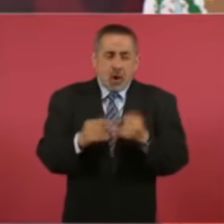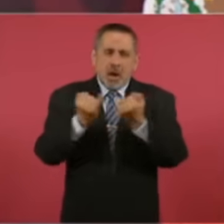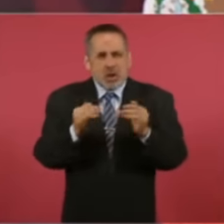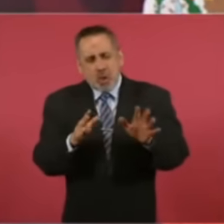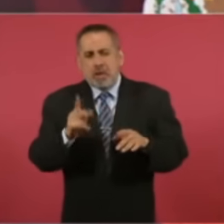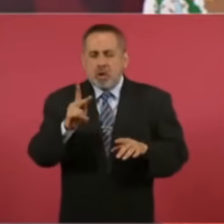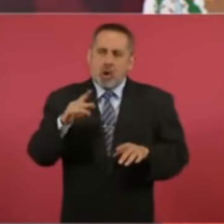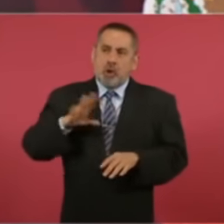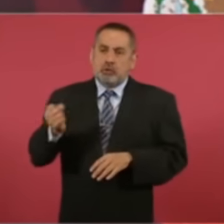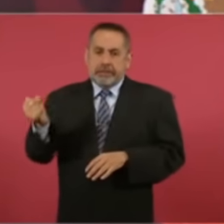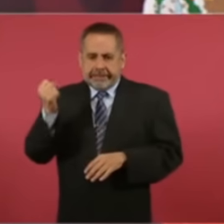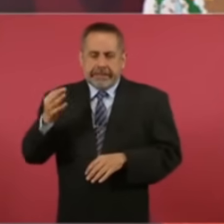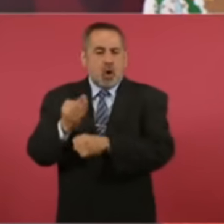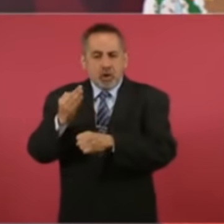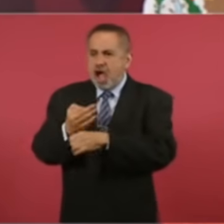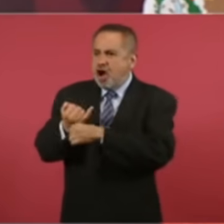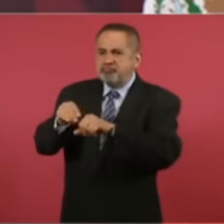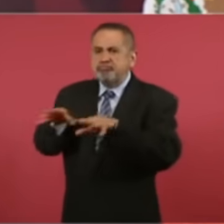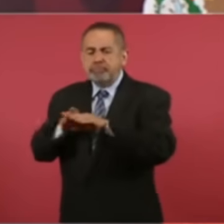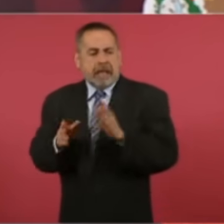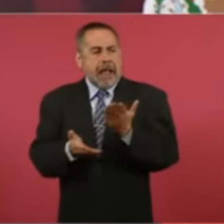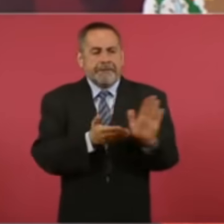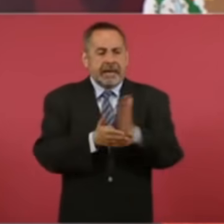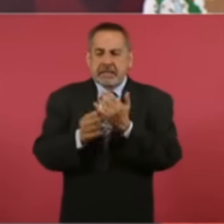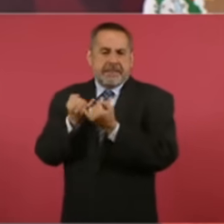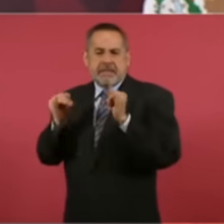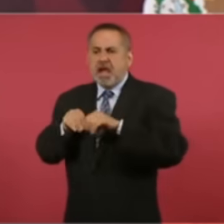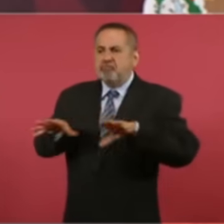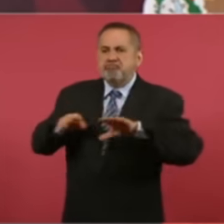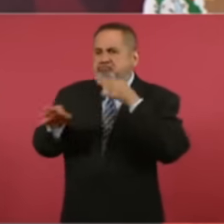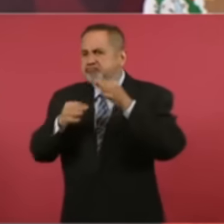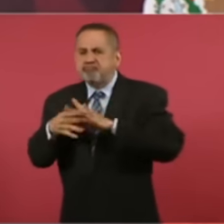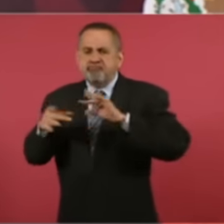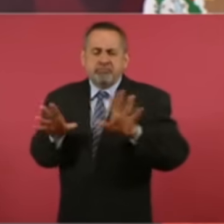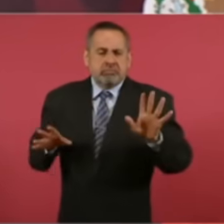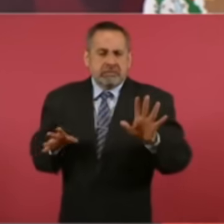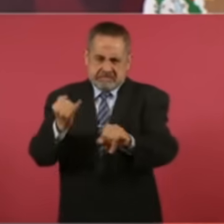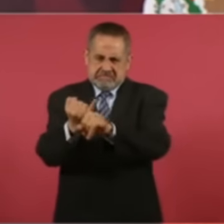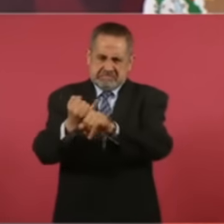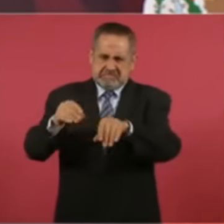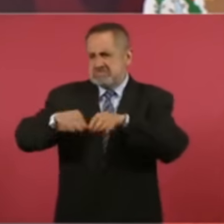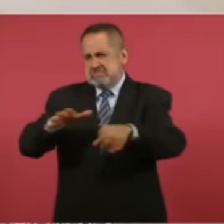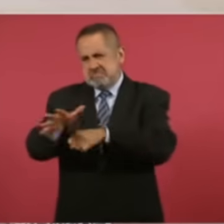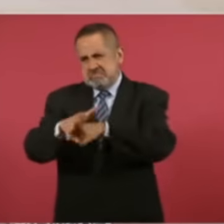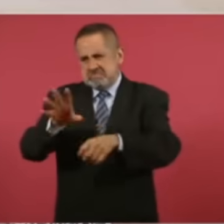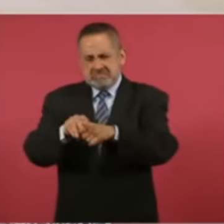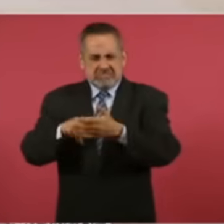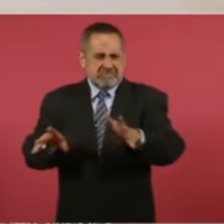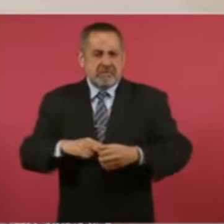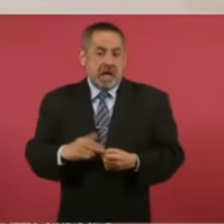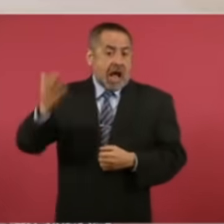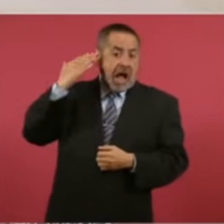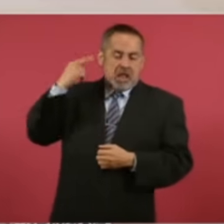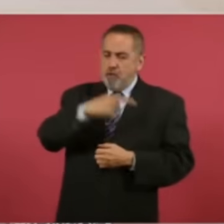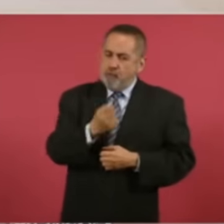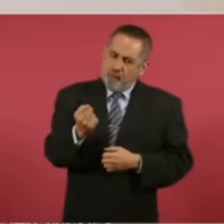afortunadamente hay medios independientes y periodistas libres y las redes sociales, pero antes estaba muy